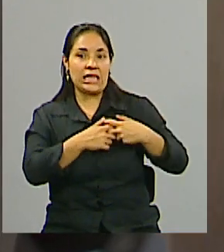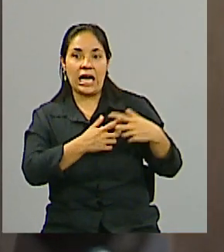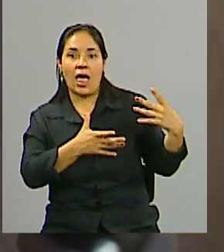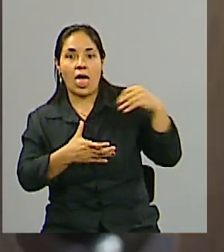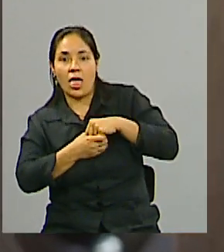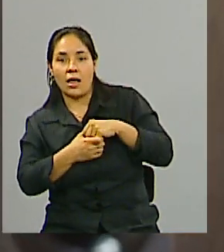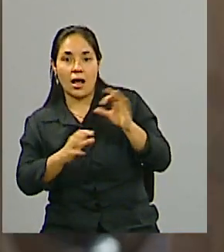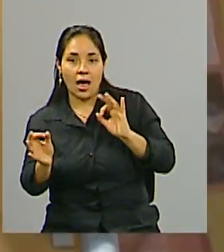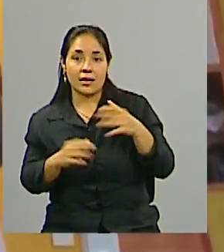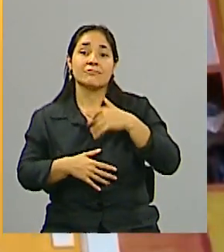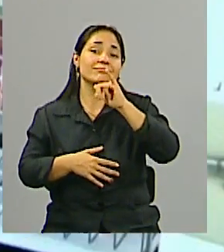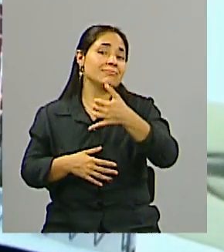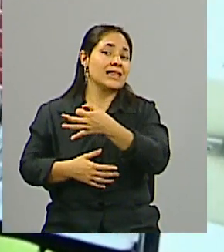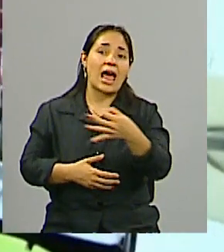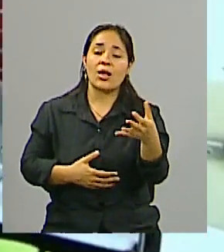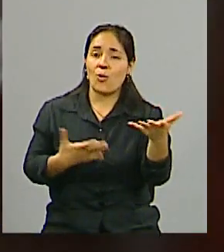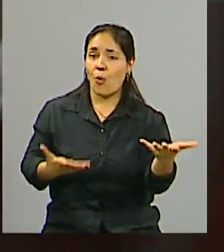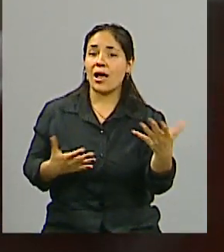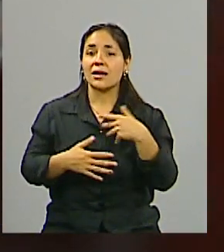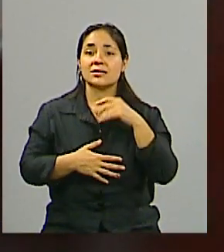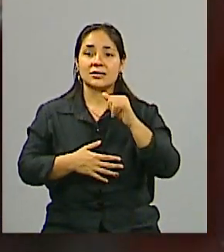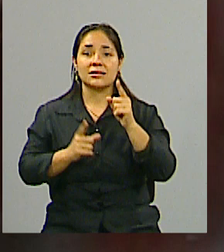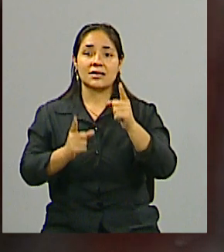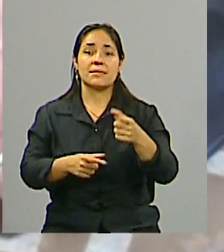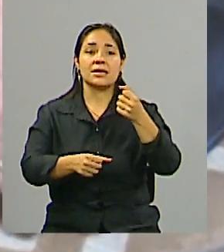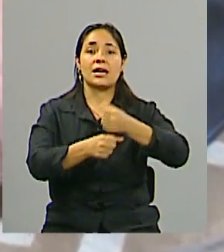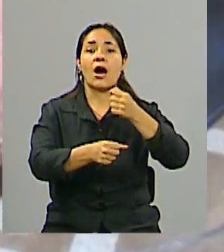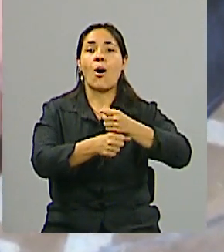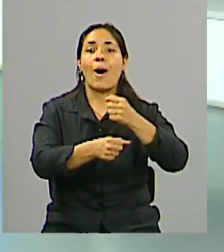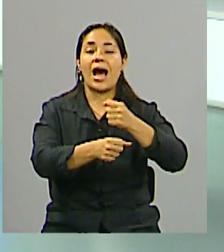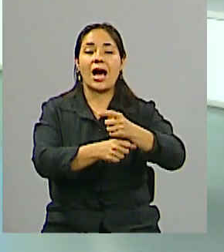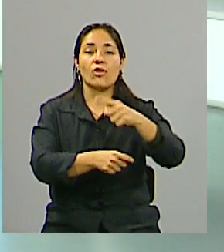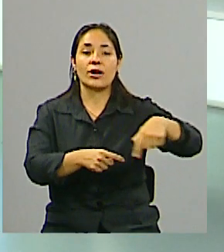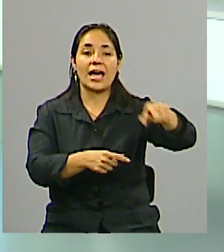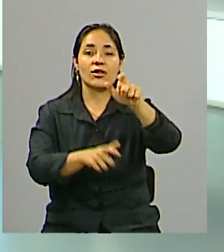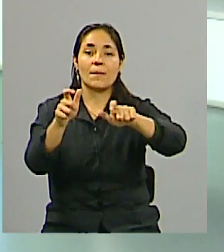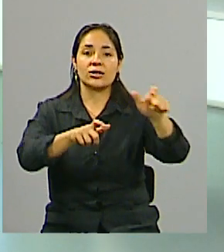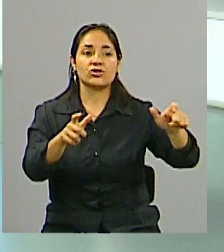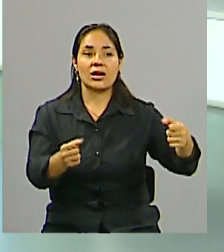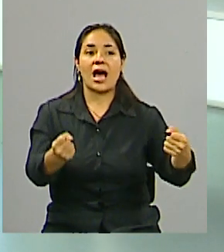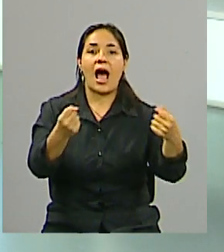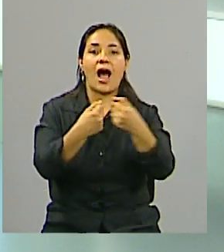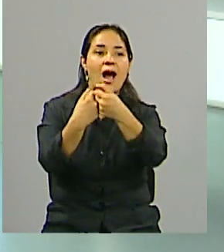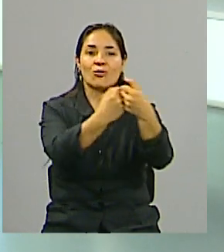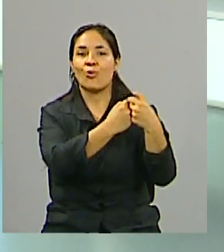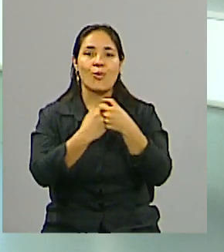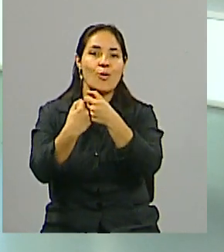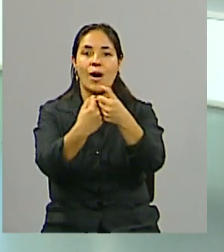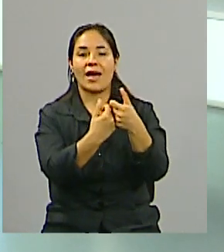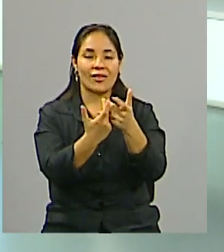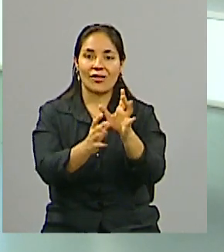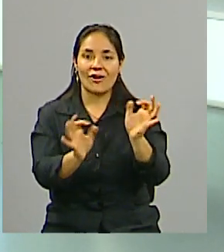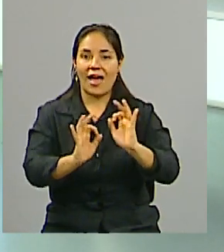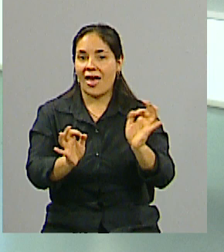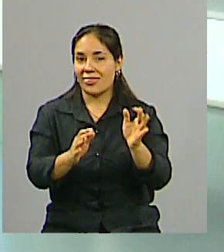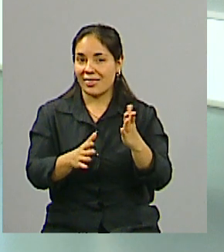Sin duda, y también la presión de los propios trabajadores autoorganizados. Claro. Y es algo que fue creciendo durante mucho tiempo,